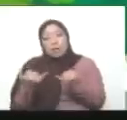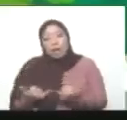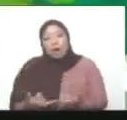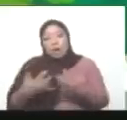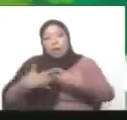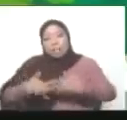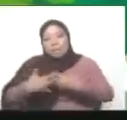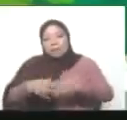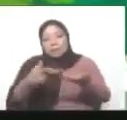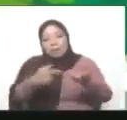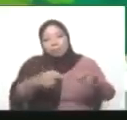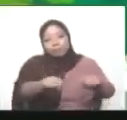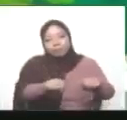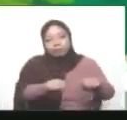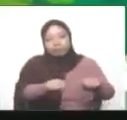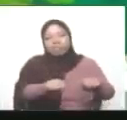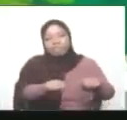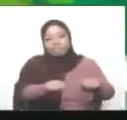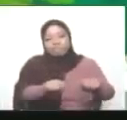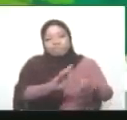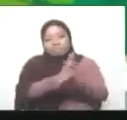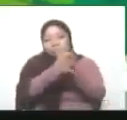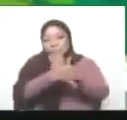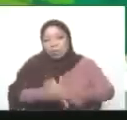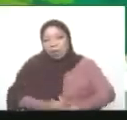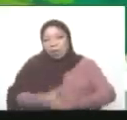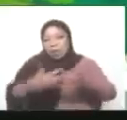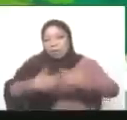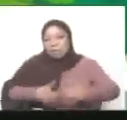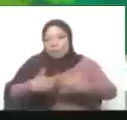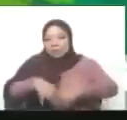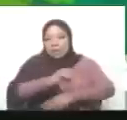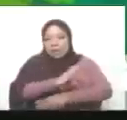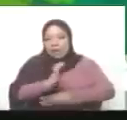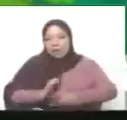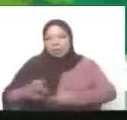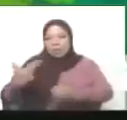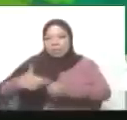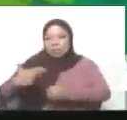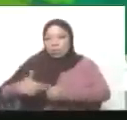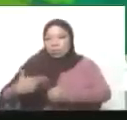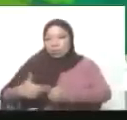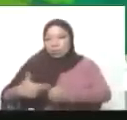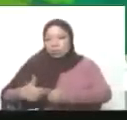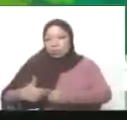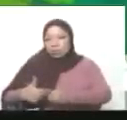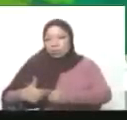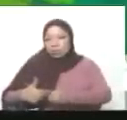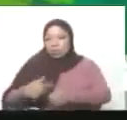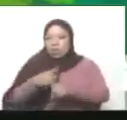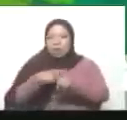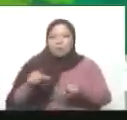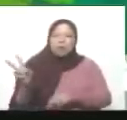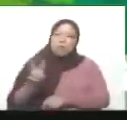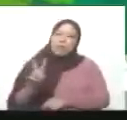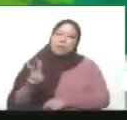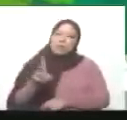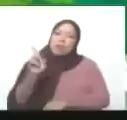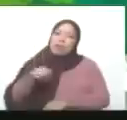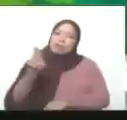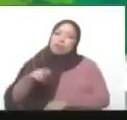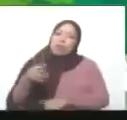de Estados Unidos Venezuela no es ni será nunca un país colonialista ni